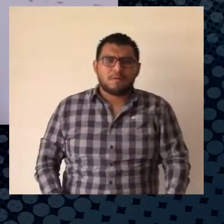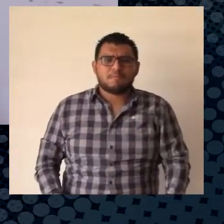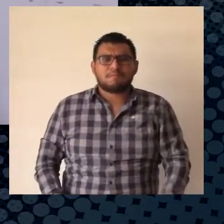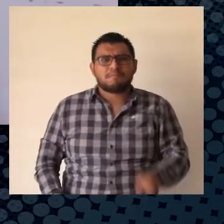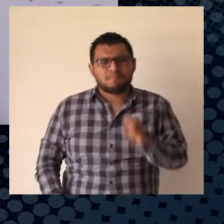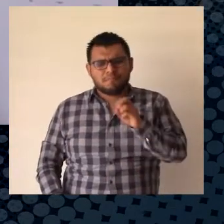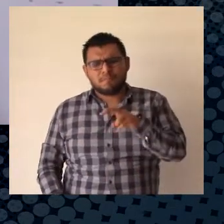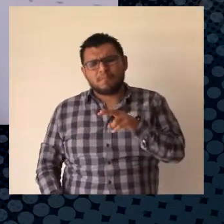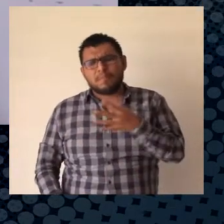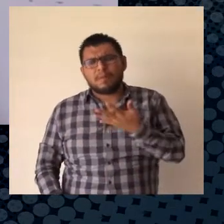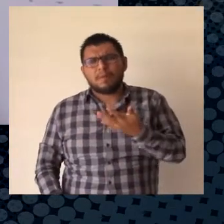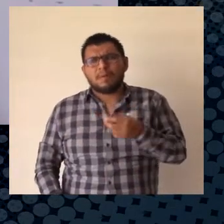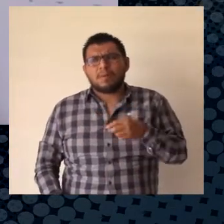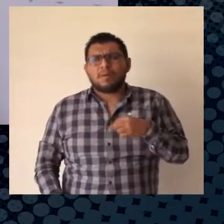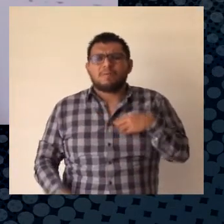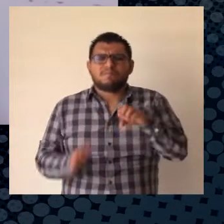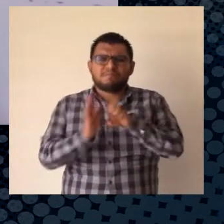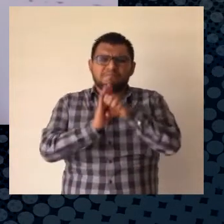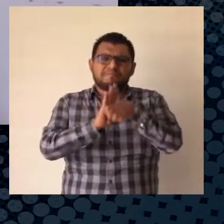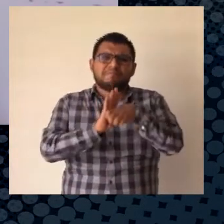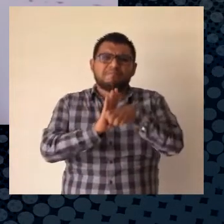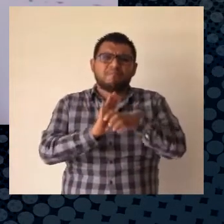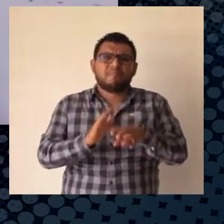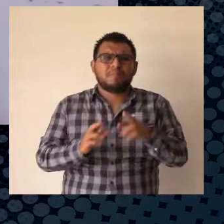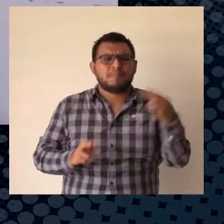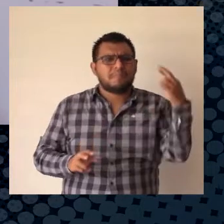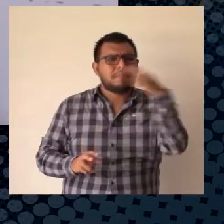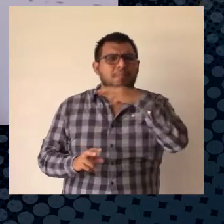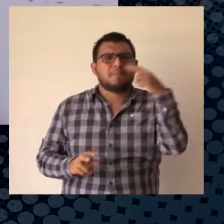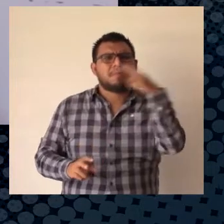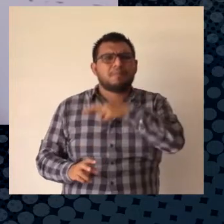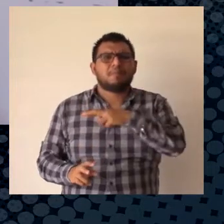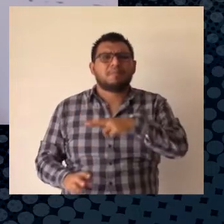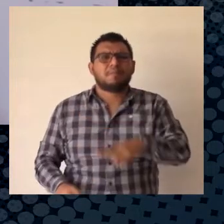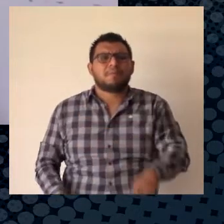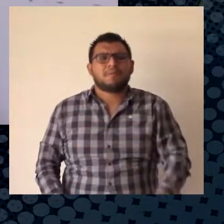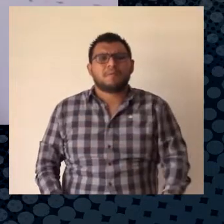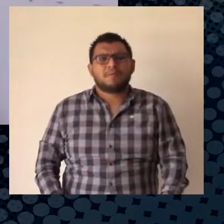Miren, les voy a dar un ejemplo rapidito, moderno.